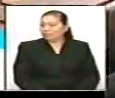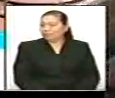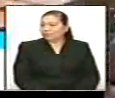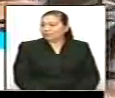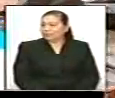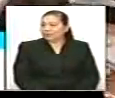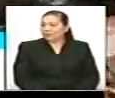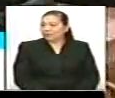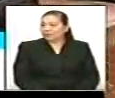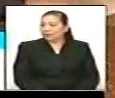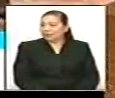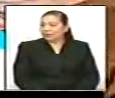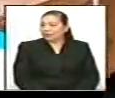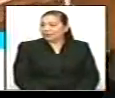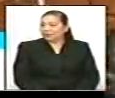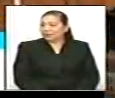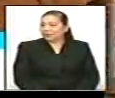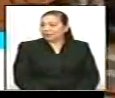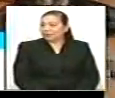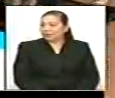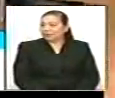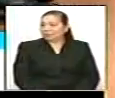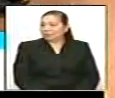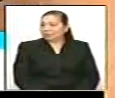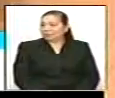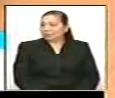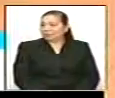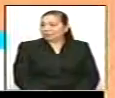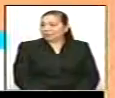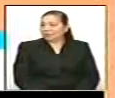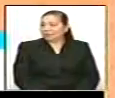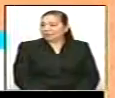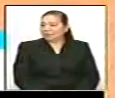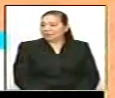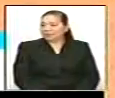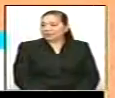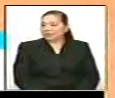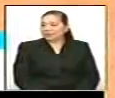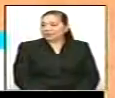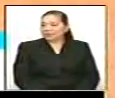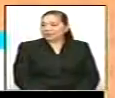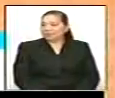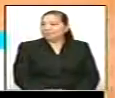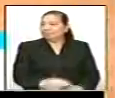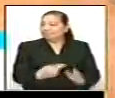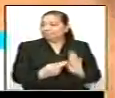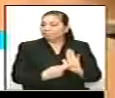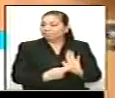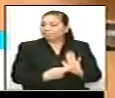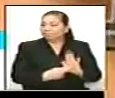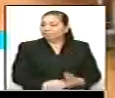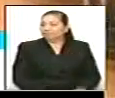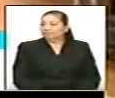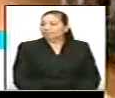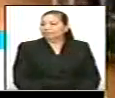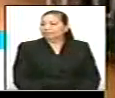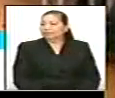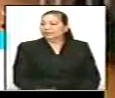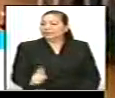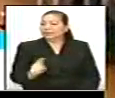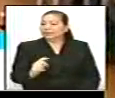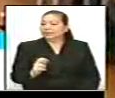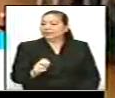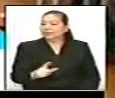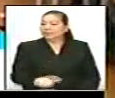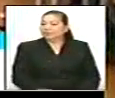No se preocupe, señor Francia. Gracias por la participación. En representación de CEAPAL, el señor